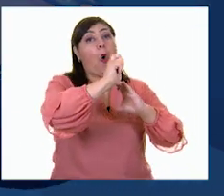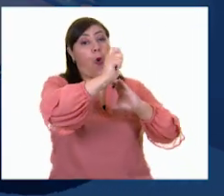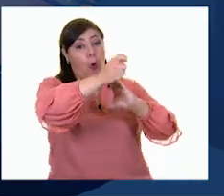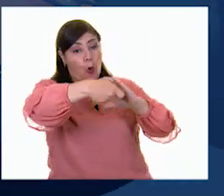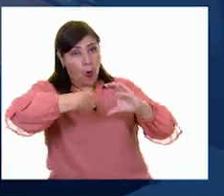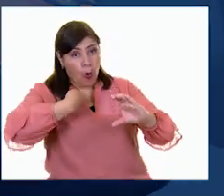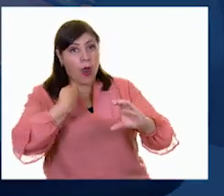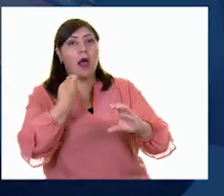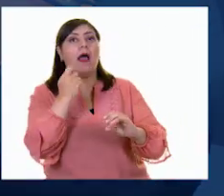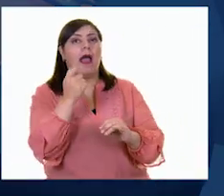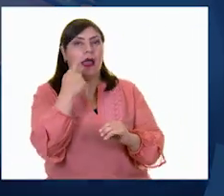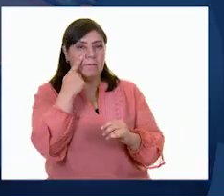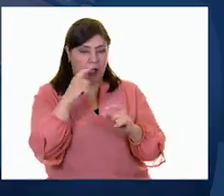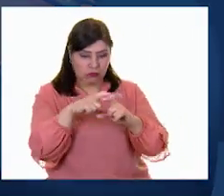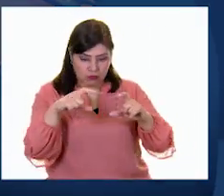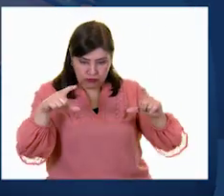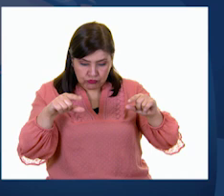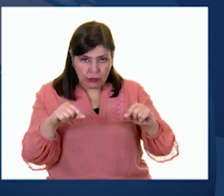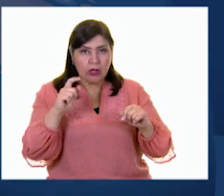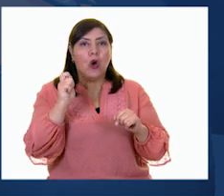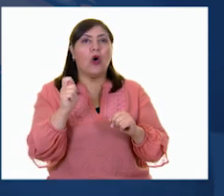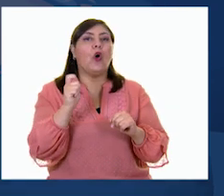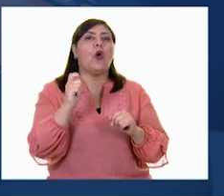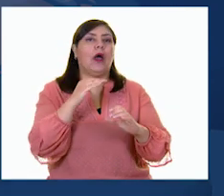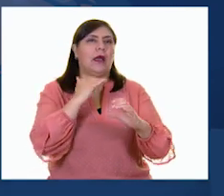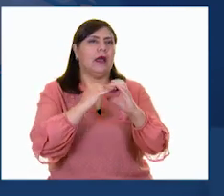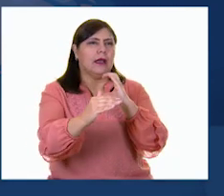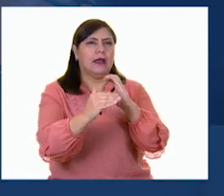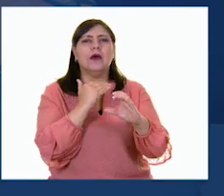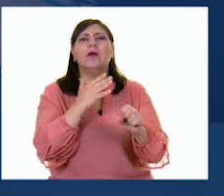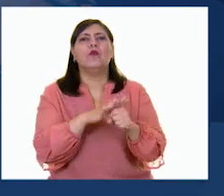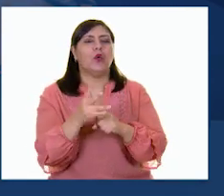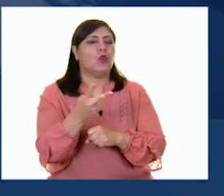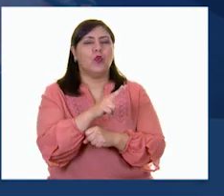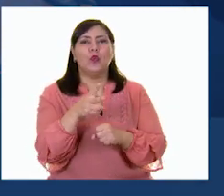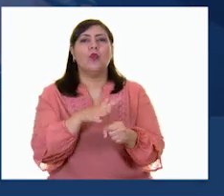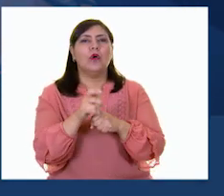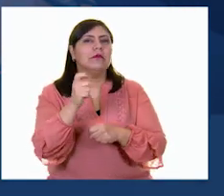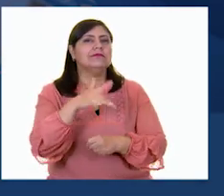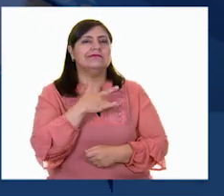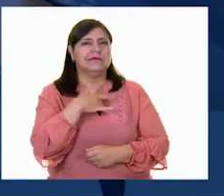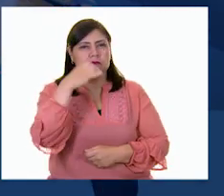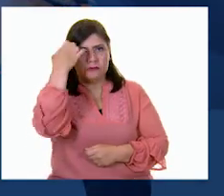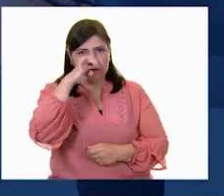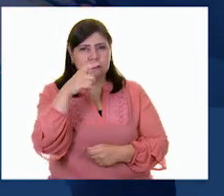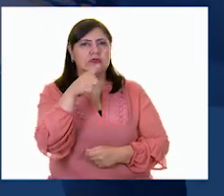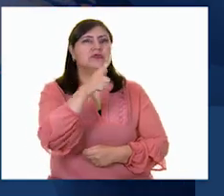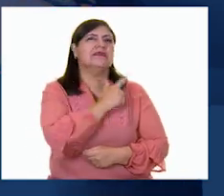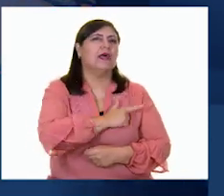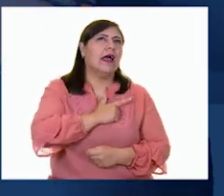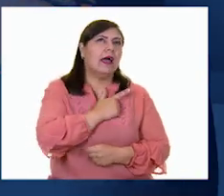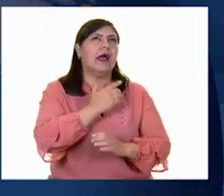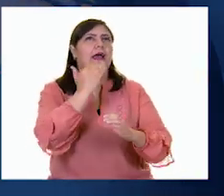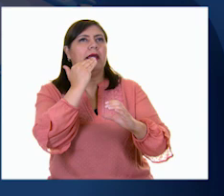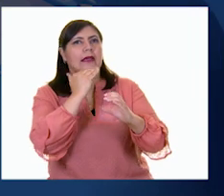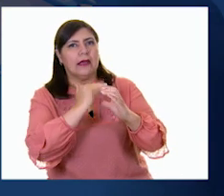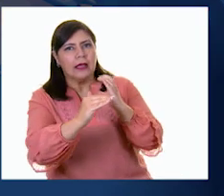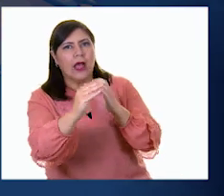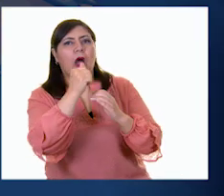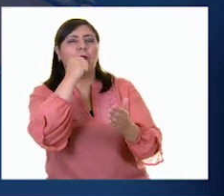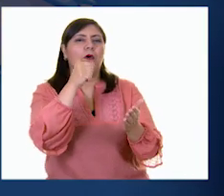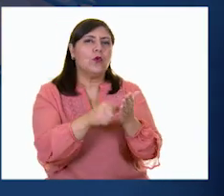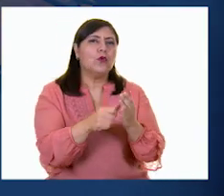forma postal y o electrónica? ¿Cómo fue la experiencia? ¿A quién te gustaría mandarle una? ¿Por